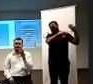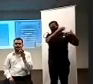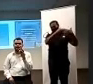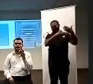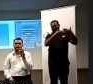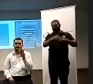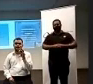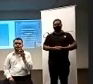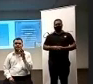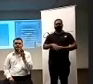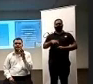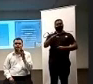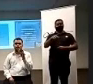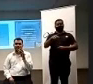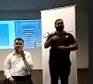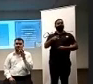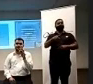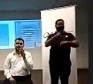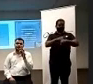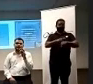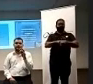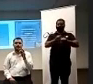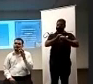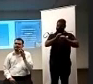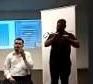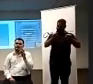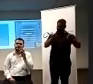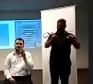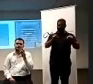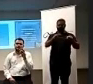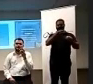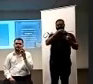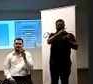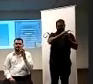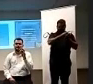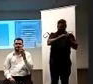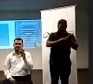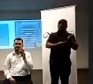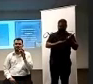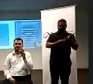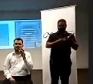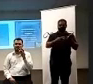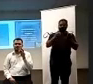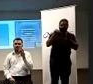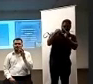de generar políticas inclusivas que nos puedan incluir a personas.